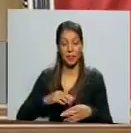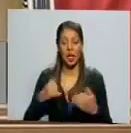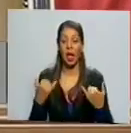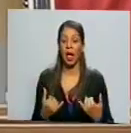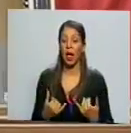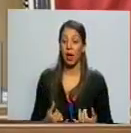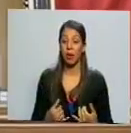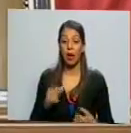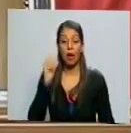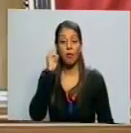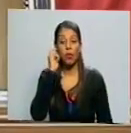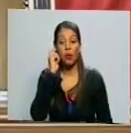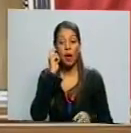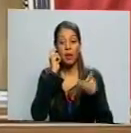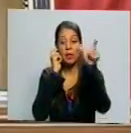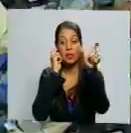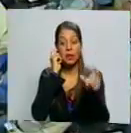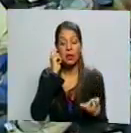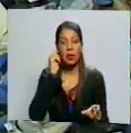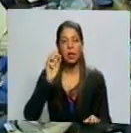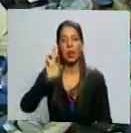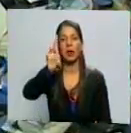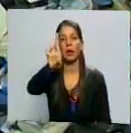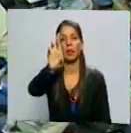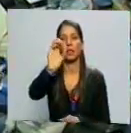la constituyente Rosa León.